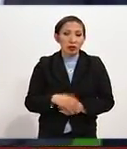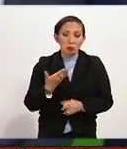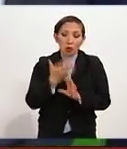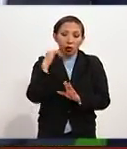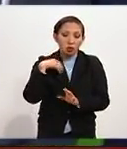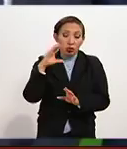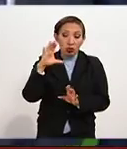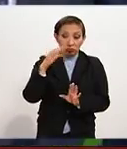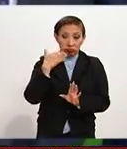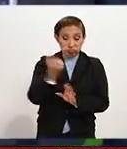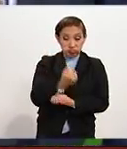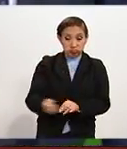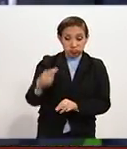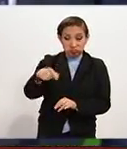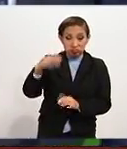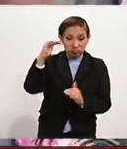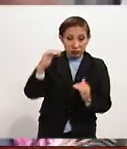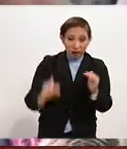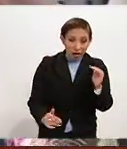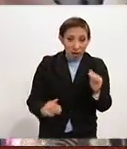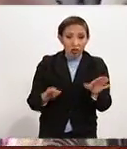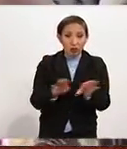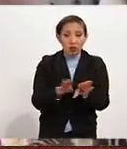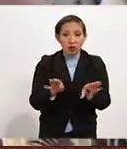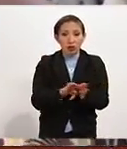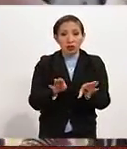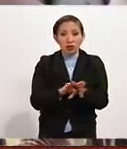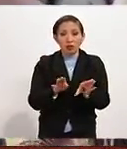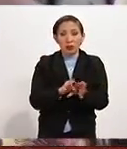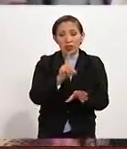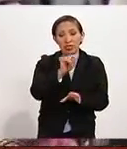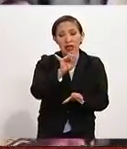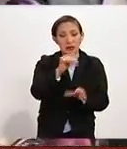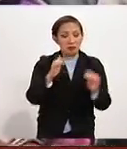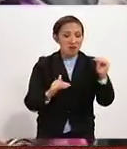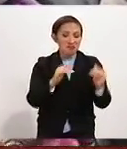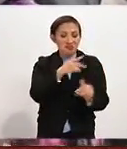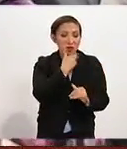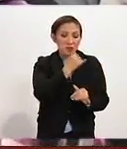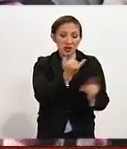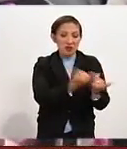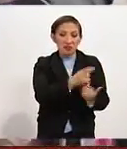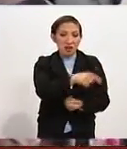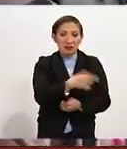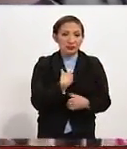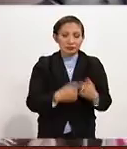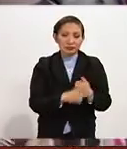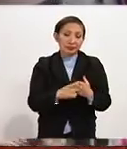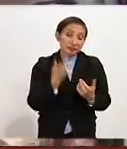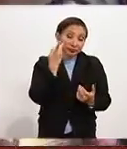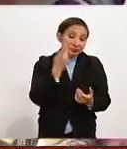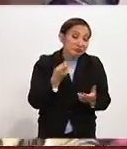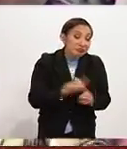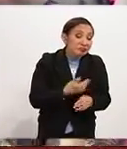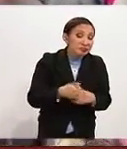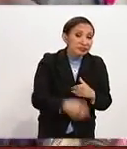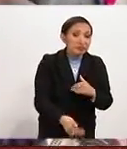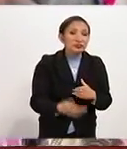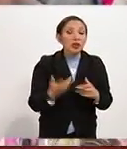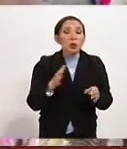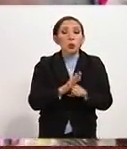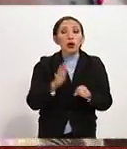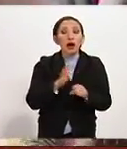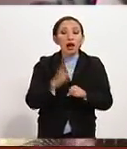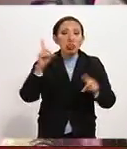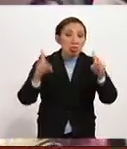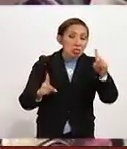baja, casi tan baja como la de Dilma Rousseff. Entonces, tendrá un periodo de gracia, un periodo de tiempo para ver cuáles son